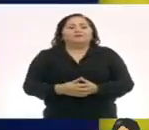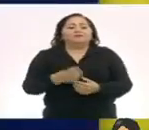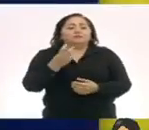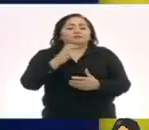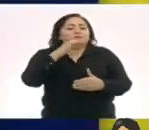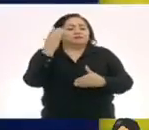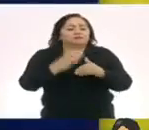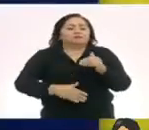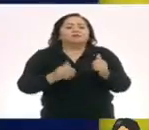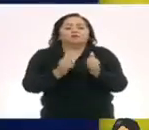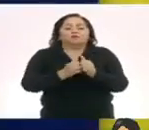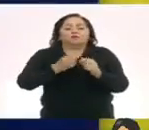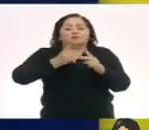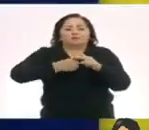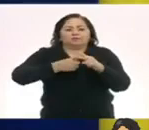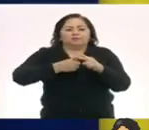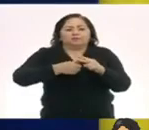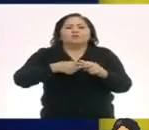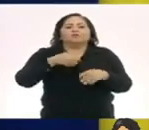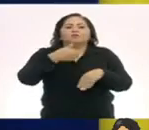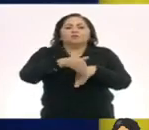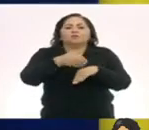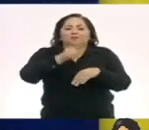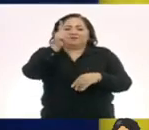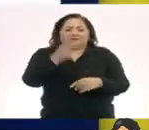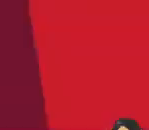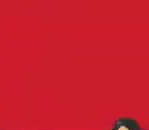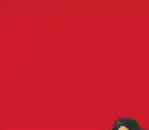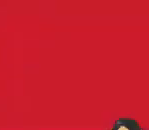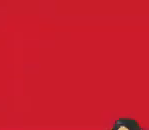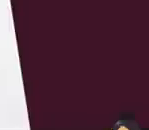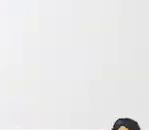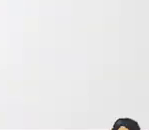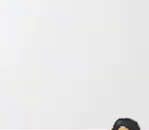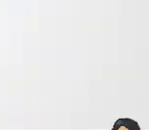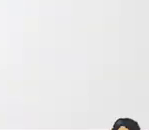hemos terminado con problemas aditivos con números fraccionarios.